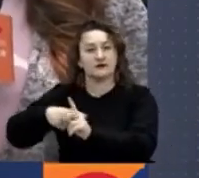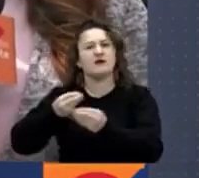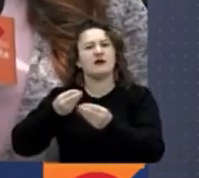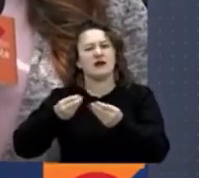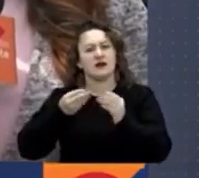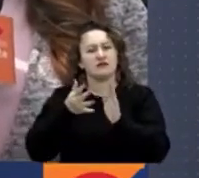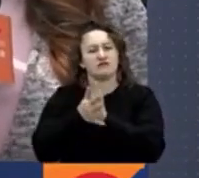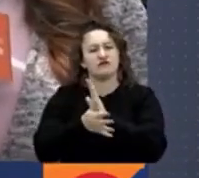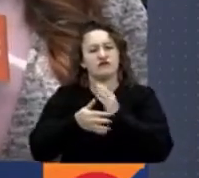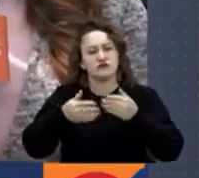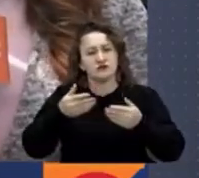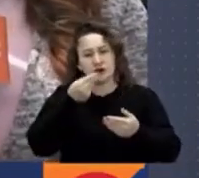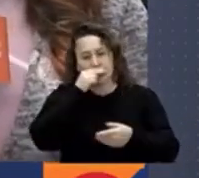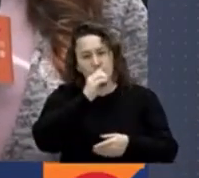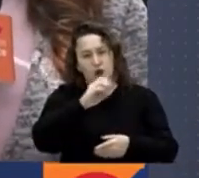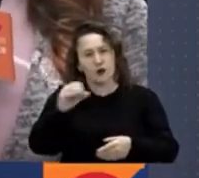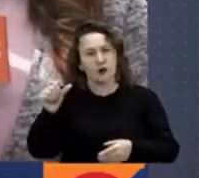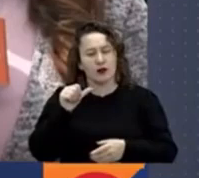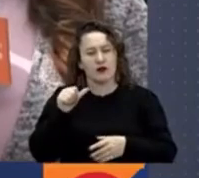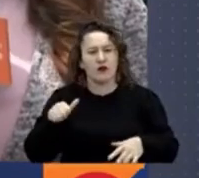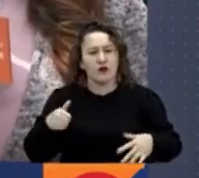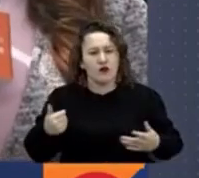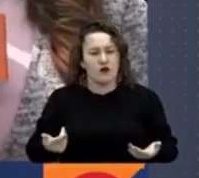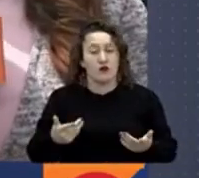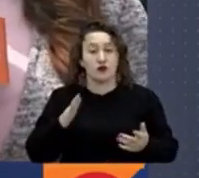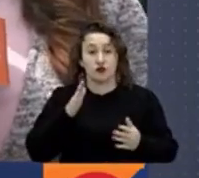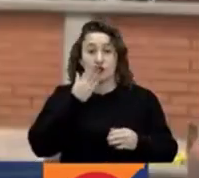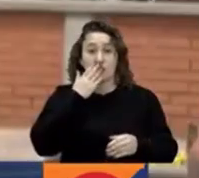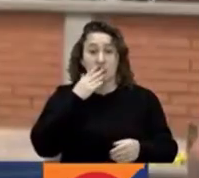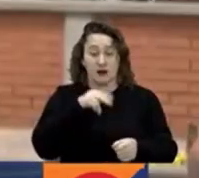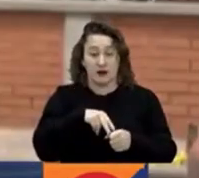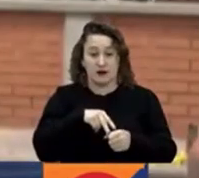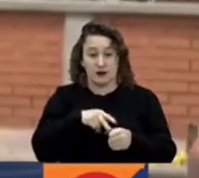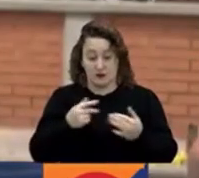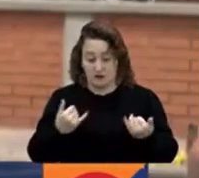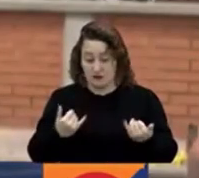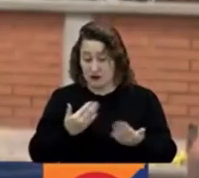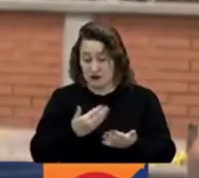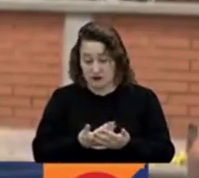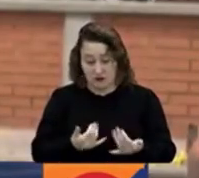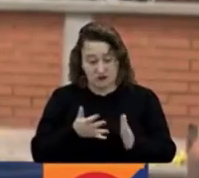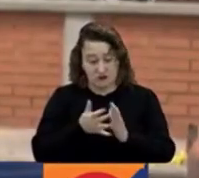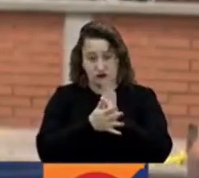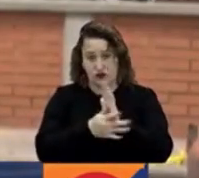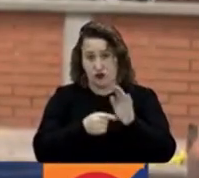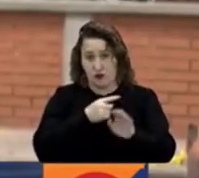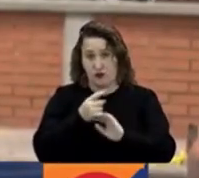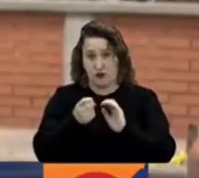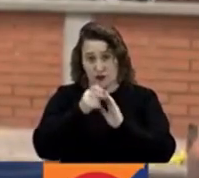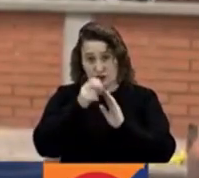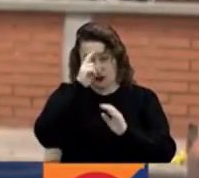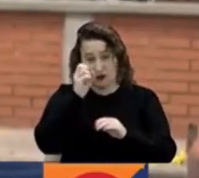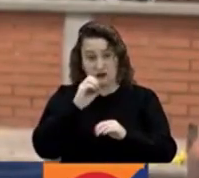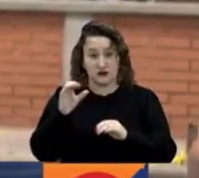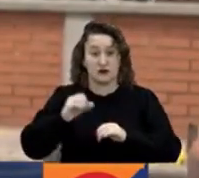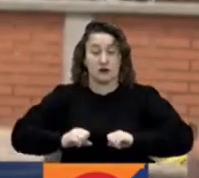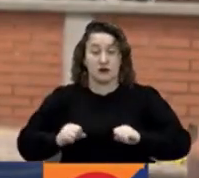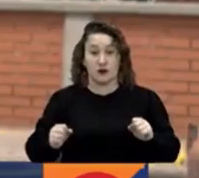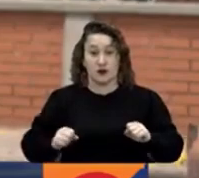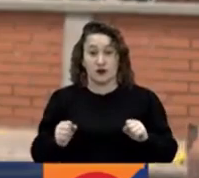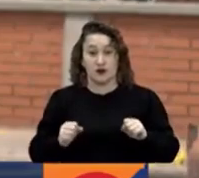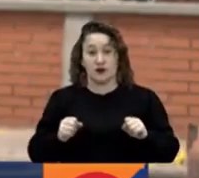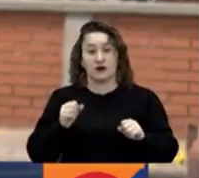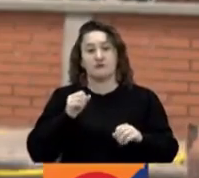se encuentran estos niños y niñas de la población indígena. Por ahora, esta es toda la información desde el noroccidente de Bogotá. Yuli Pulgarín, RTVC